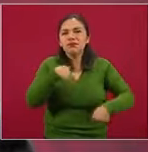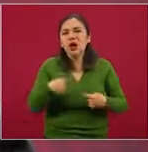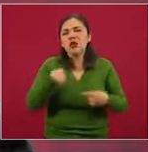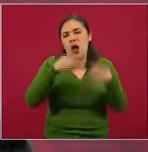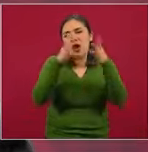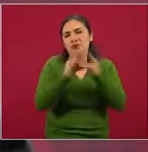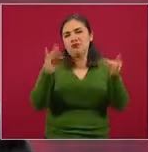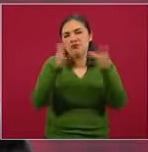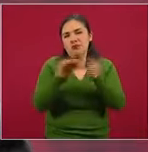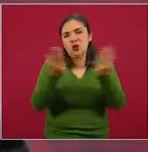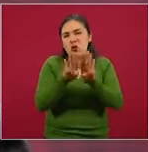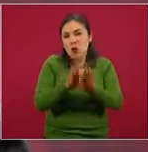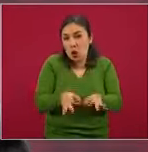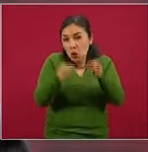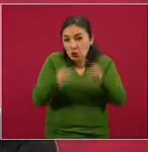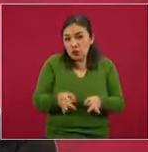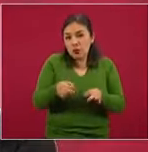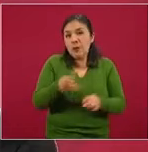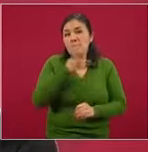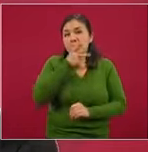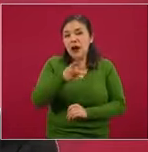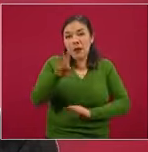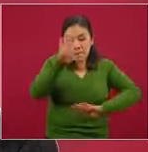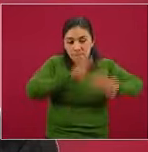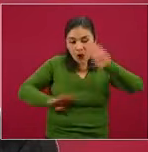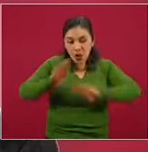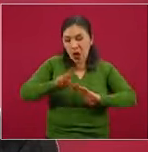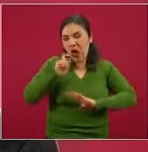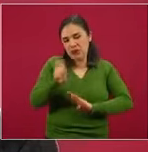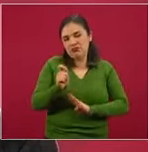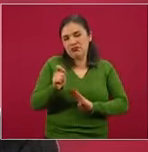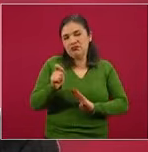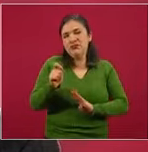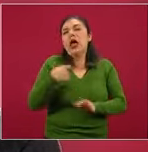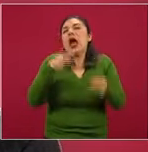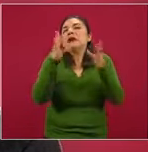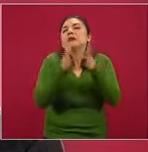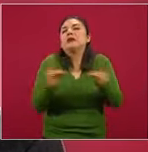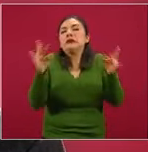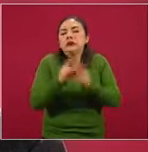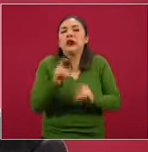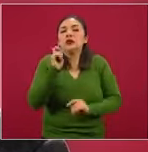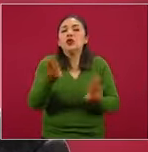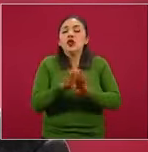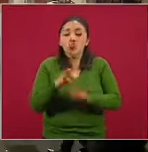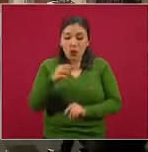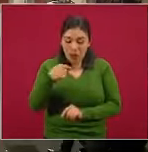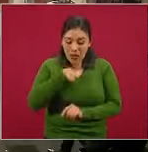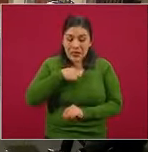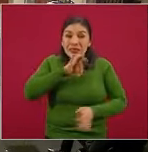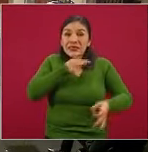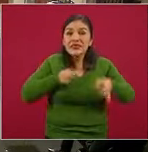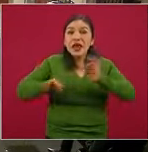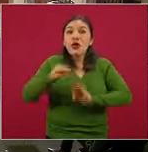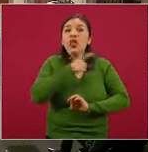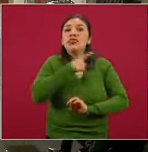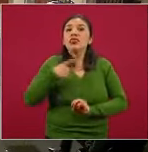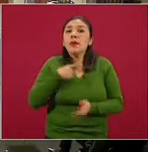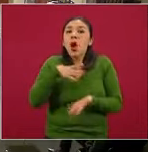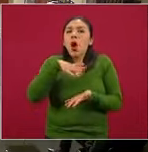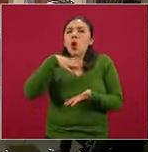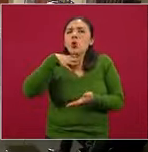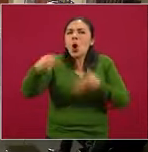luego no es exacto en términos de la biología, pero obligan a las células a que hagan